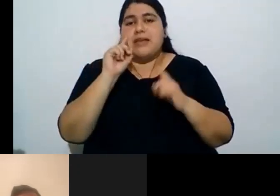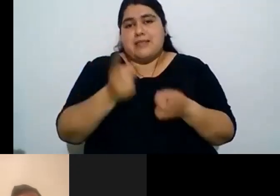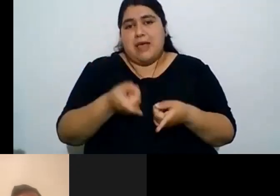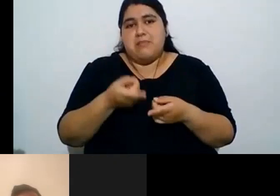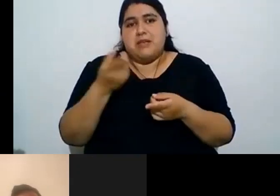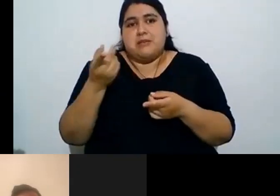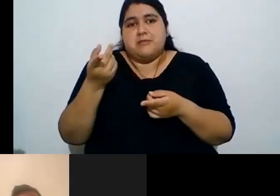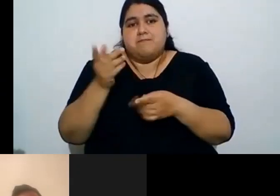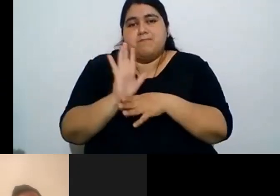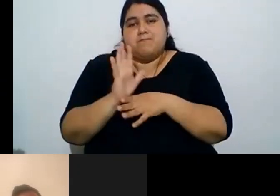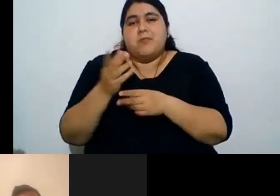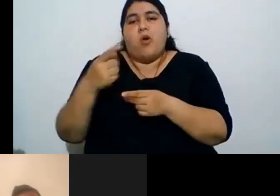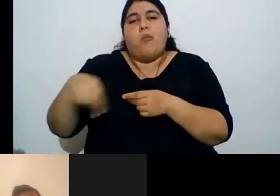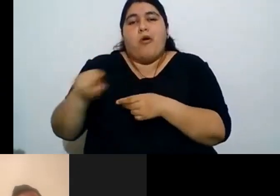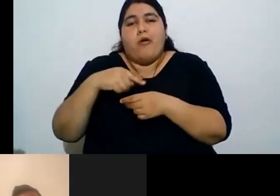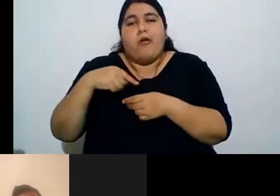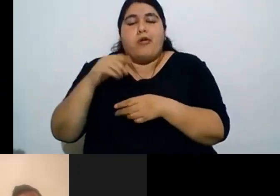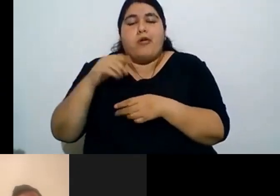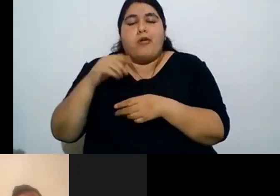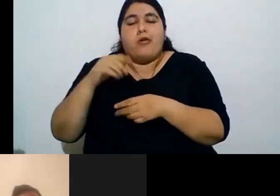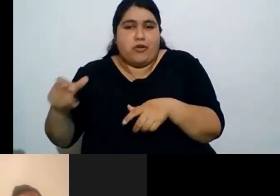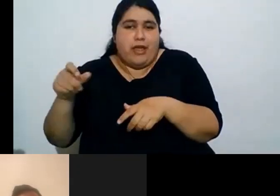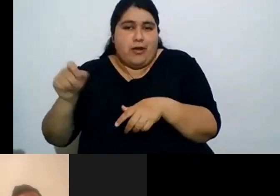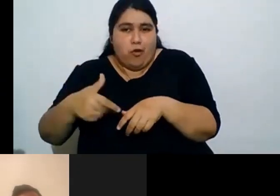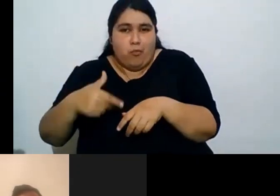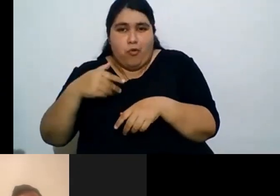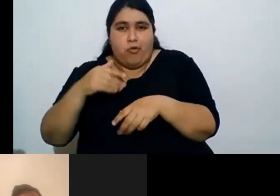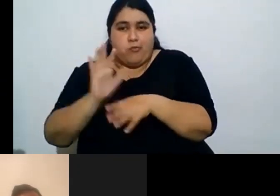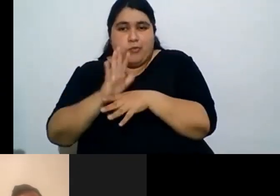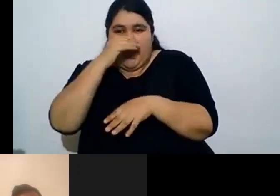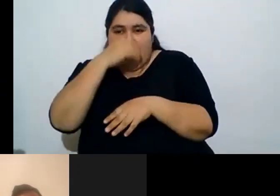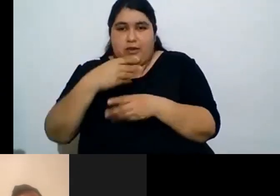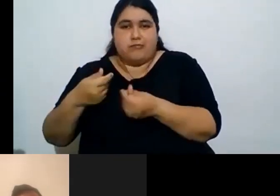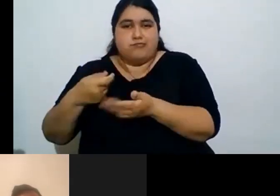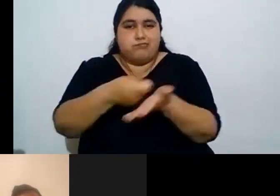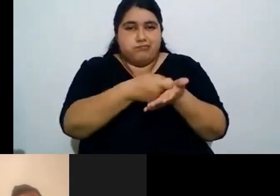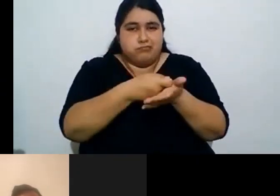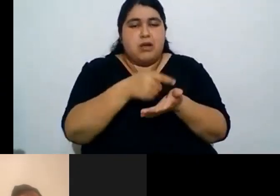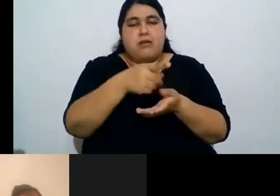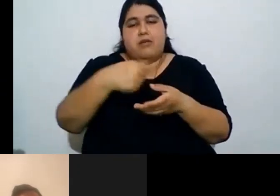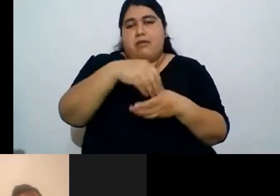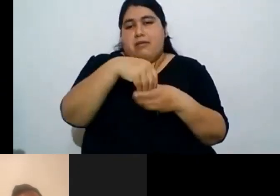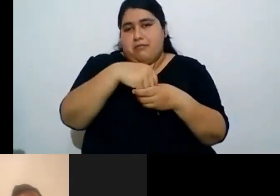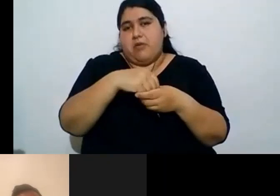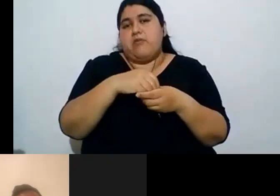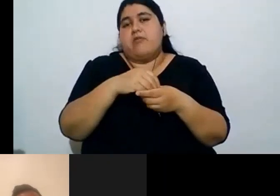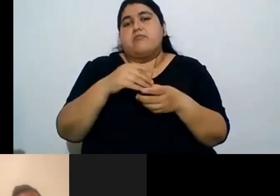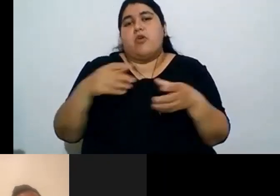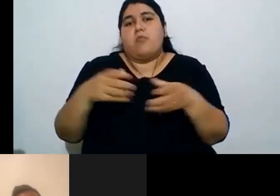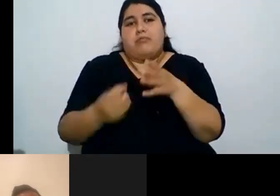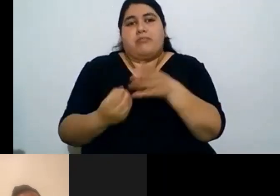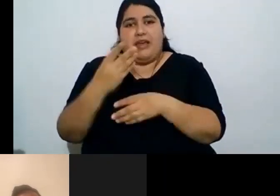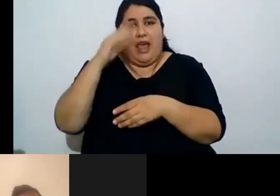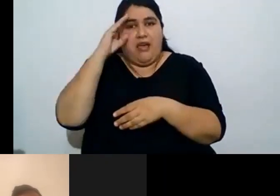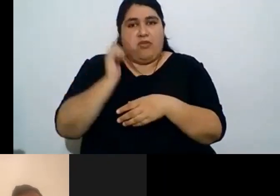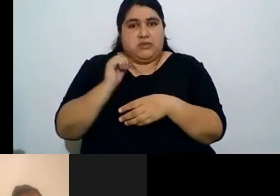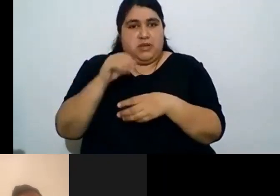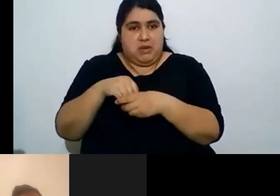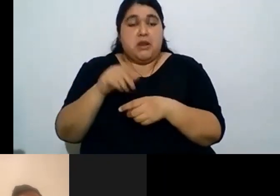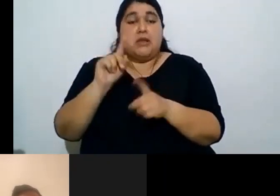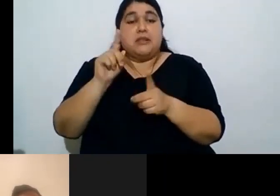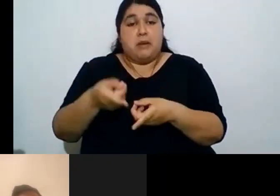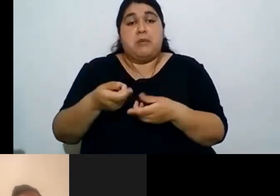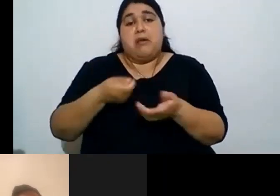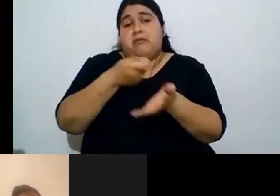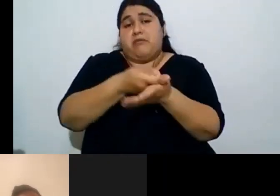por terratenientes, por fuerzas armadas, las Fuerzas Armadas de Colombia, y también estaban